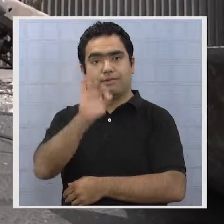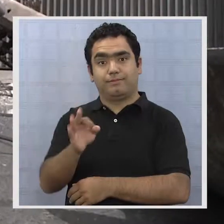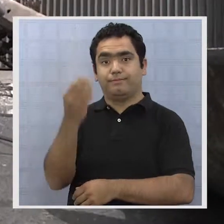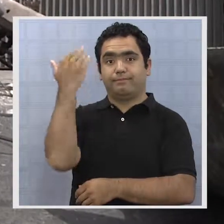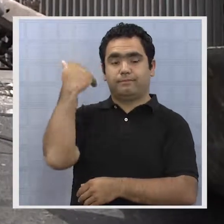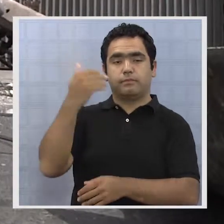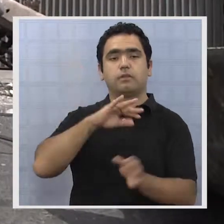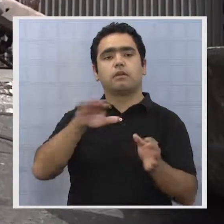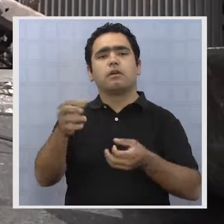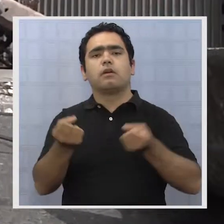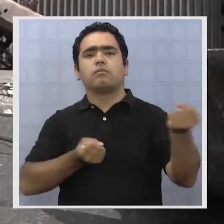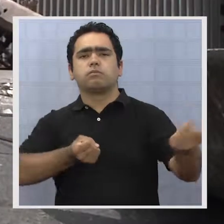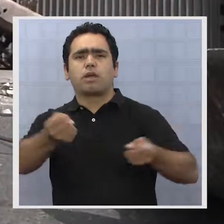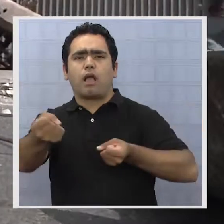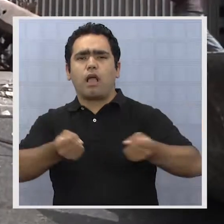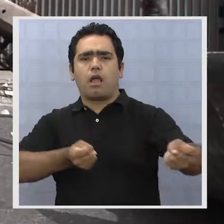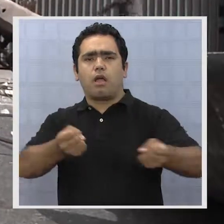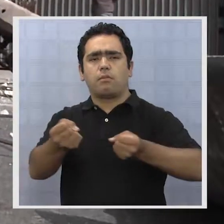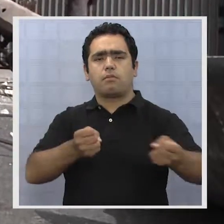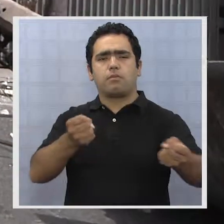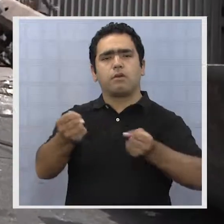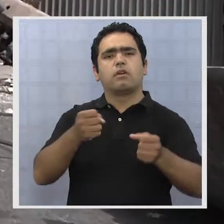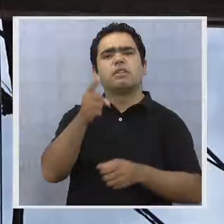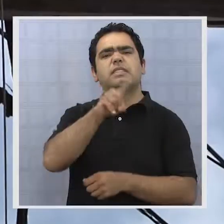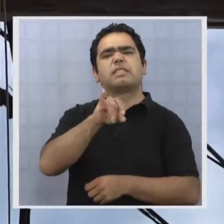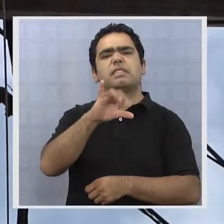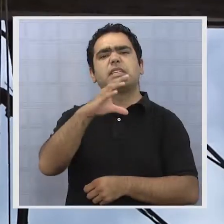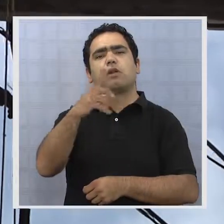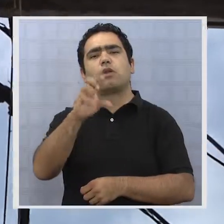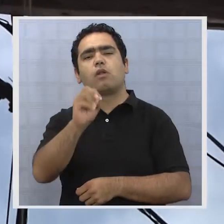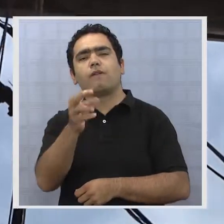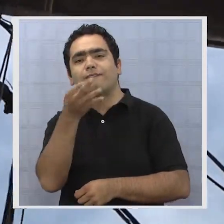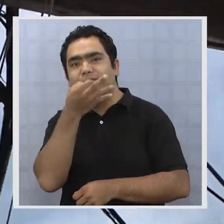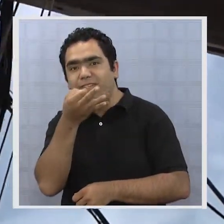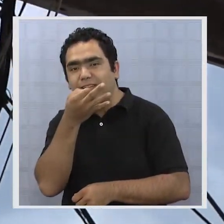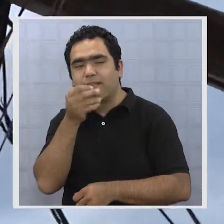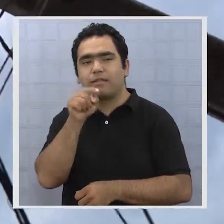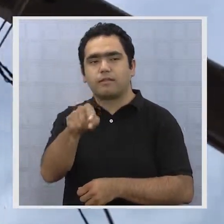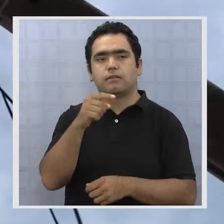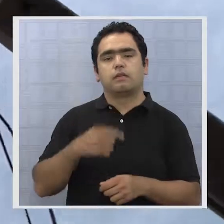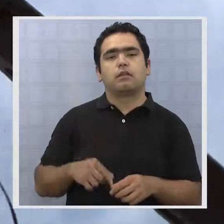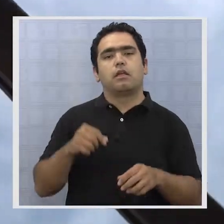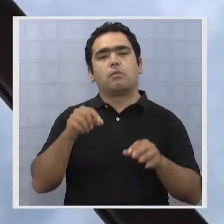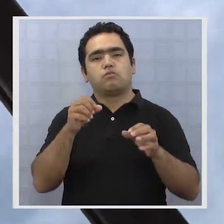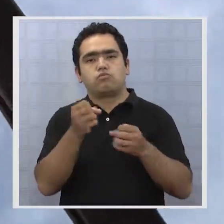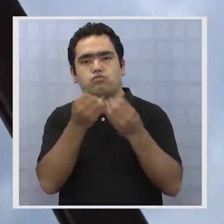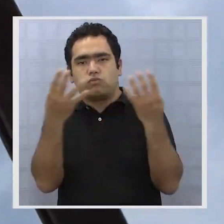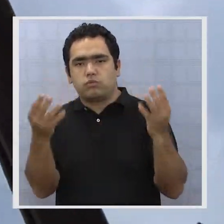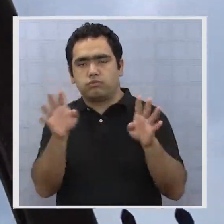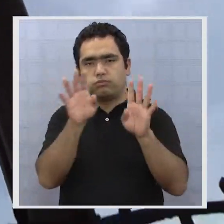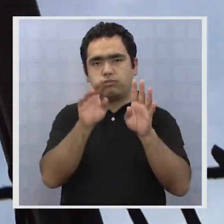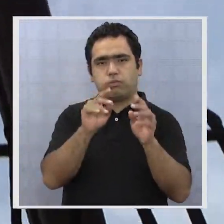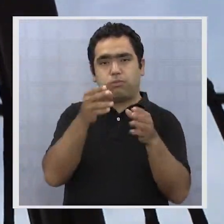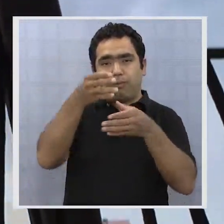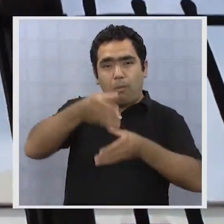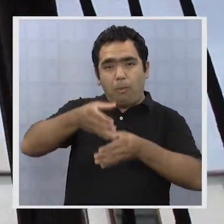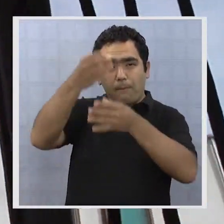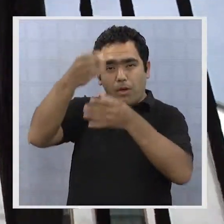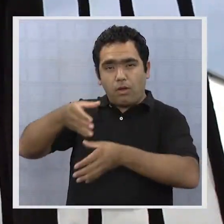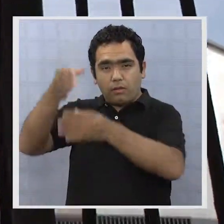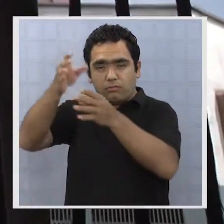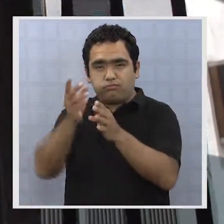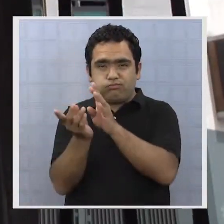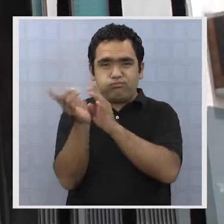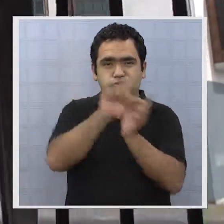provocado por un camión de la empresa siglo verde dejó a 12 postres afectados siete de ellos en el suelo destruyendo varios